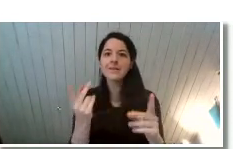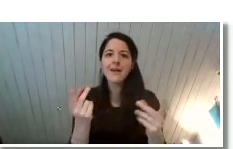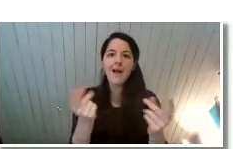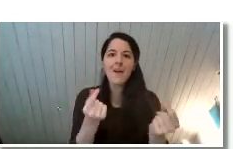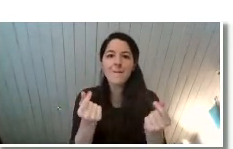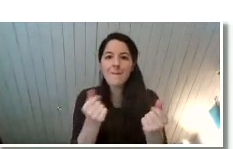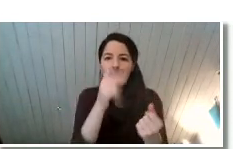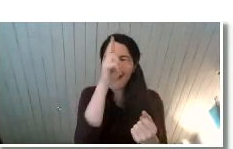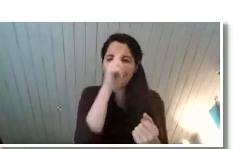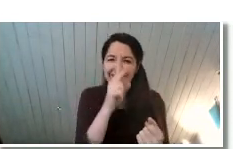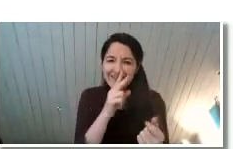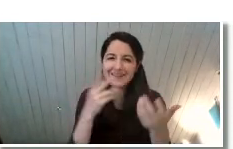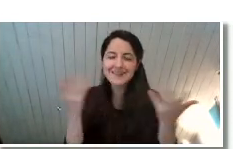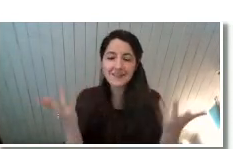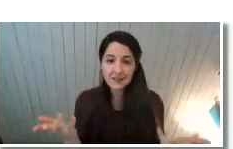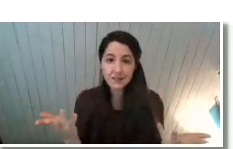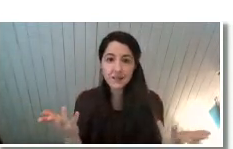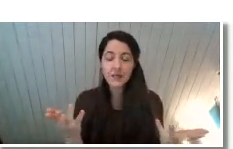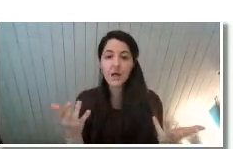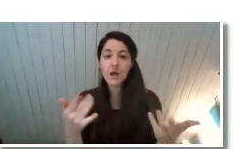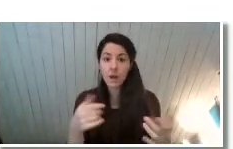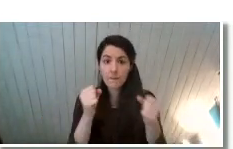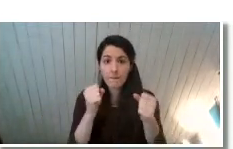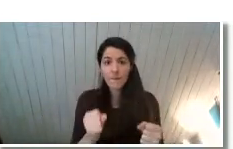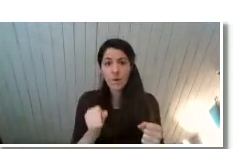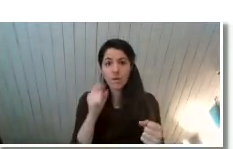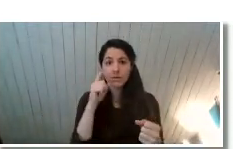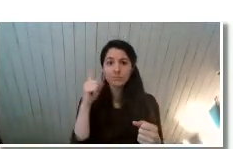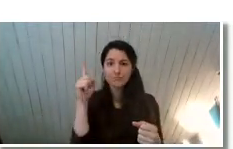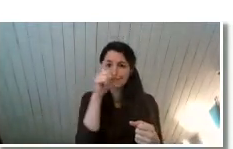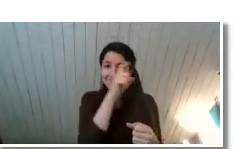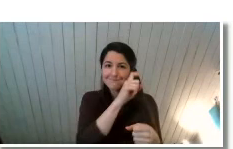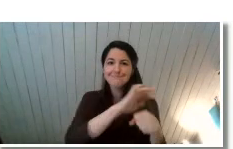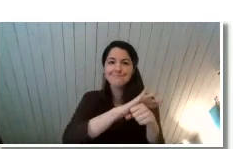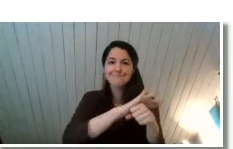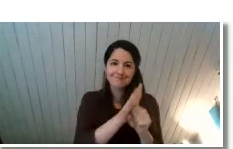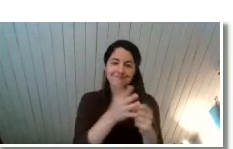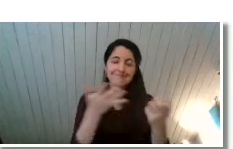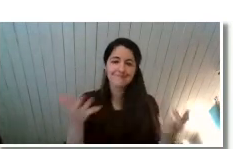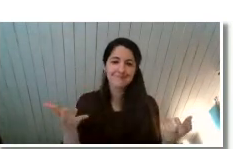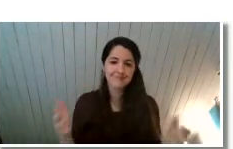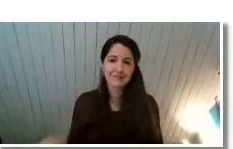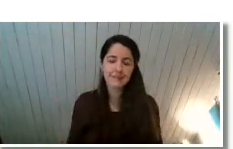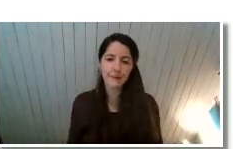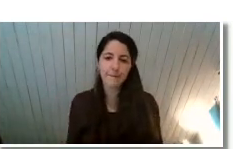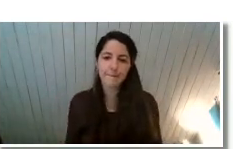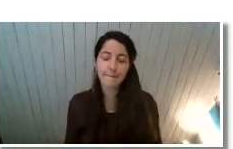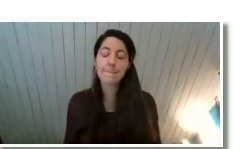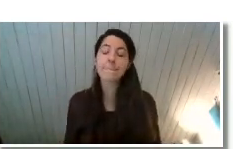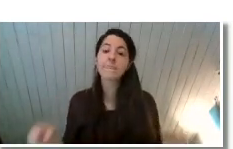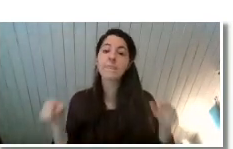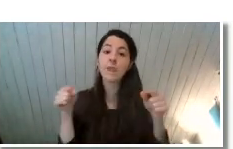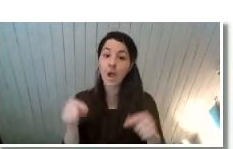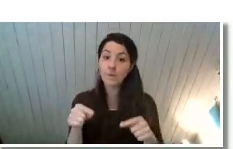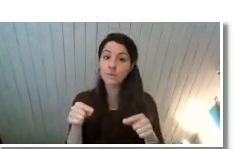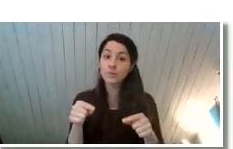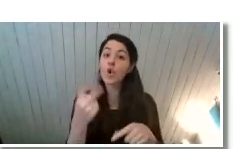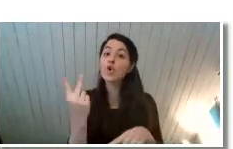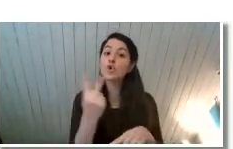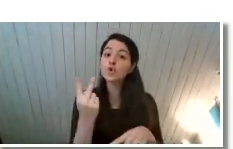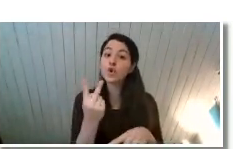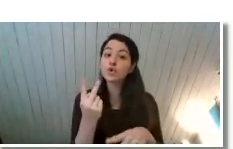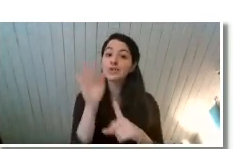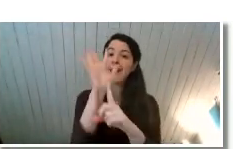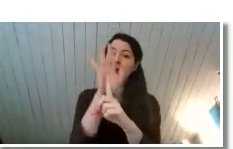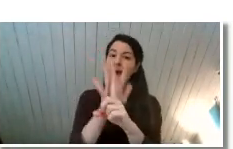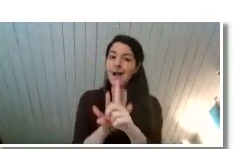para desarrollar complicaciones por la COVID-19. Hay dos factores de riesgo que no se